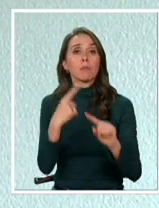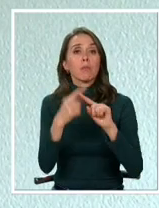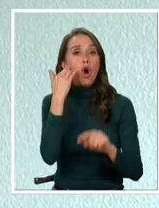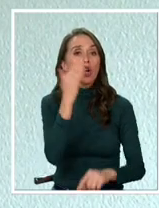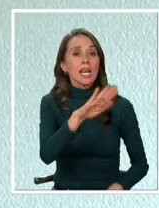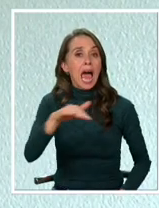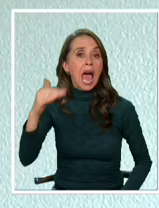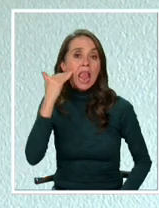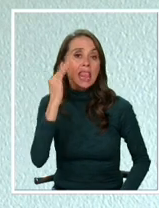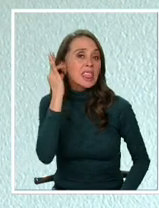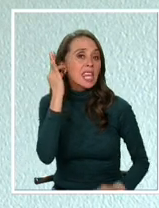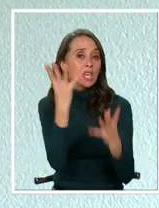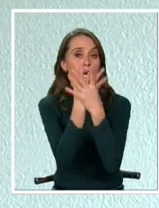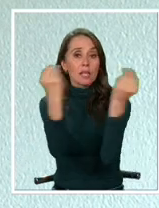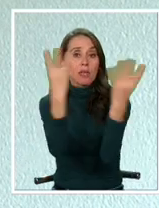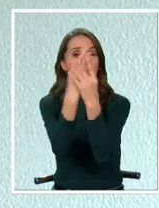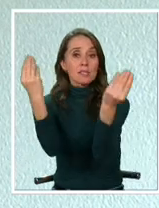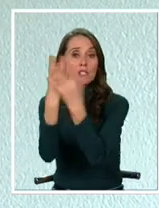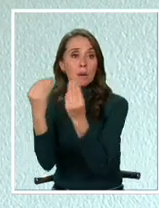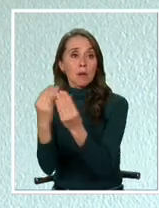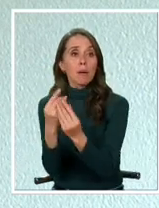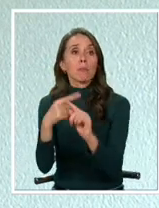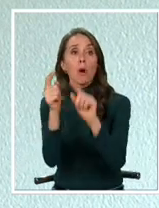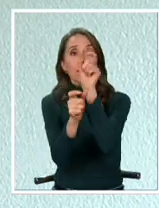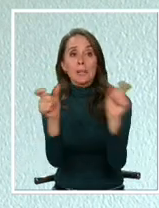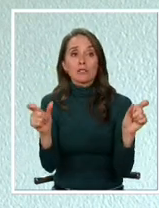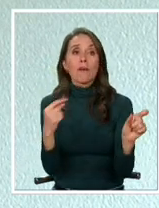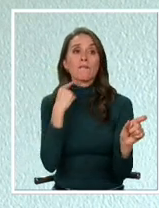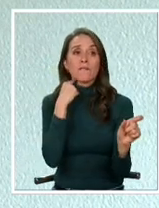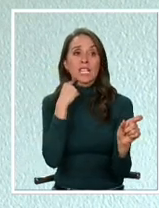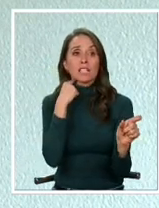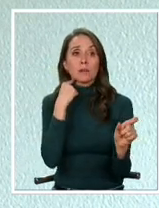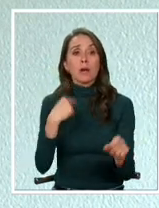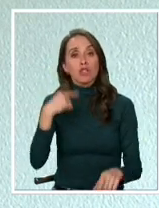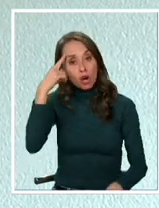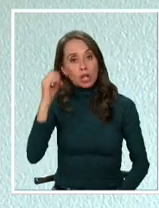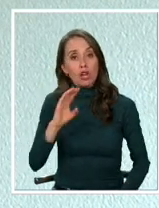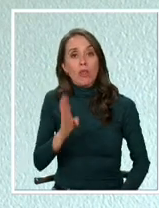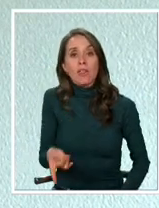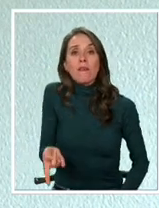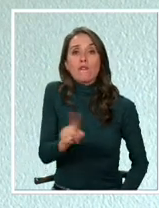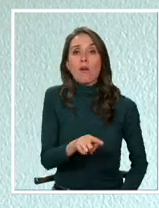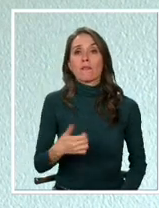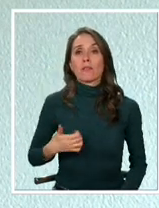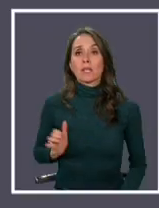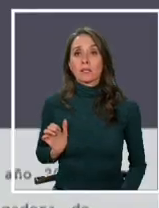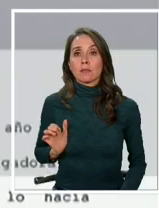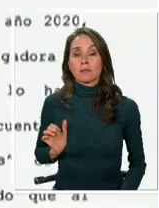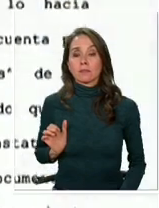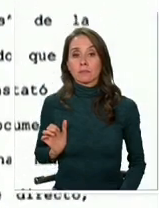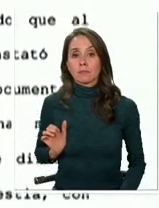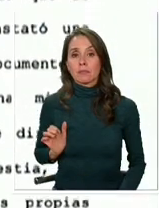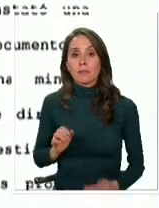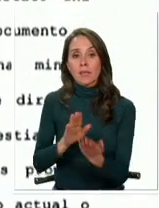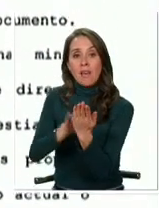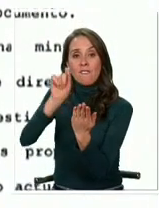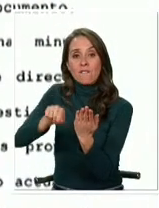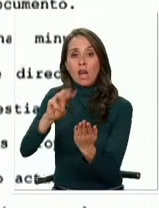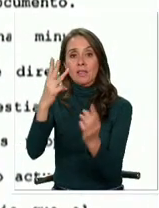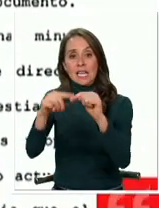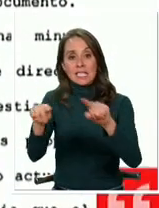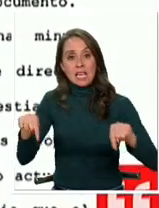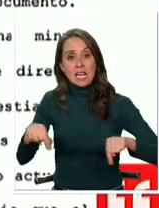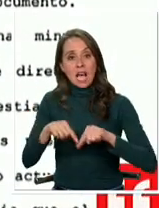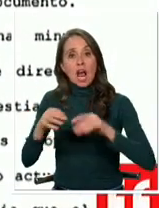niñas desaparecidas y por la gente que es víctima de delito Creo que debo volver el fallo de la tercera